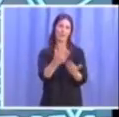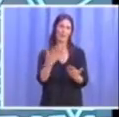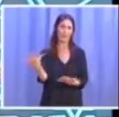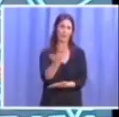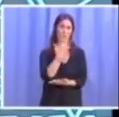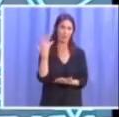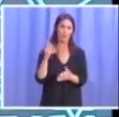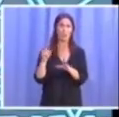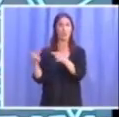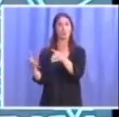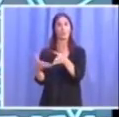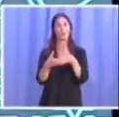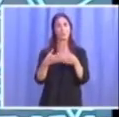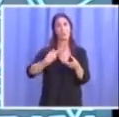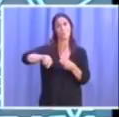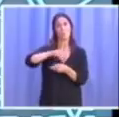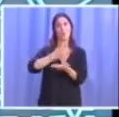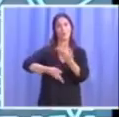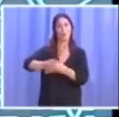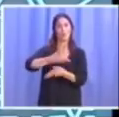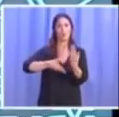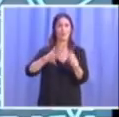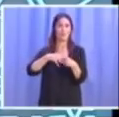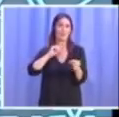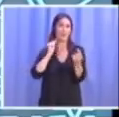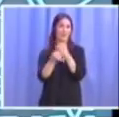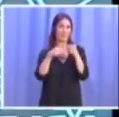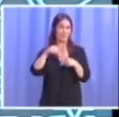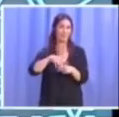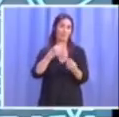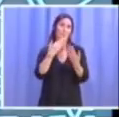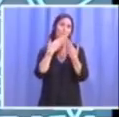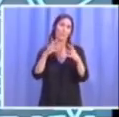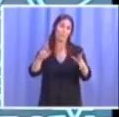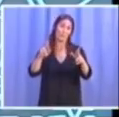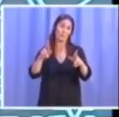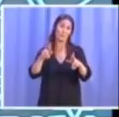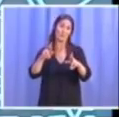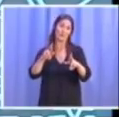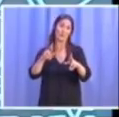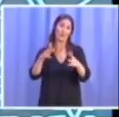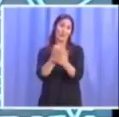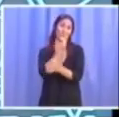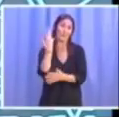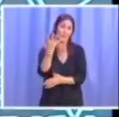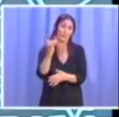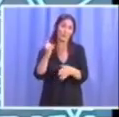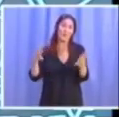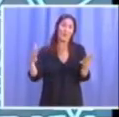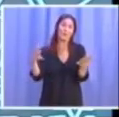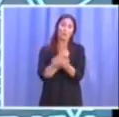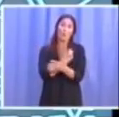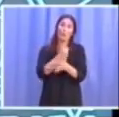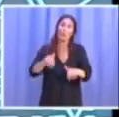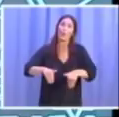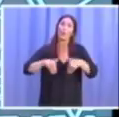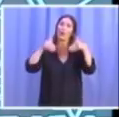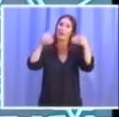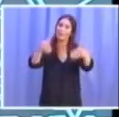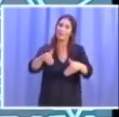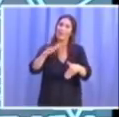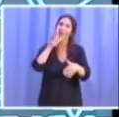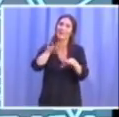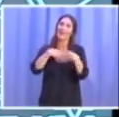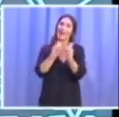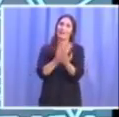cinco, a su equipo, por la colaboración para llevar a cabo este debate y muchísima suerte a los cinco y a todos los candidatos, porque hay hasta